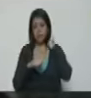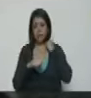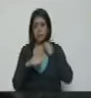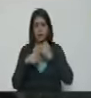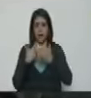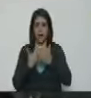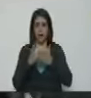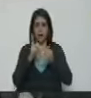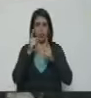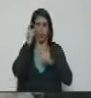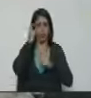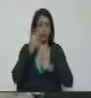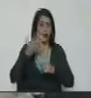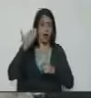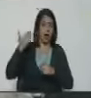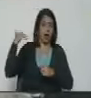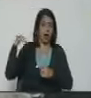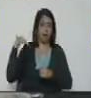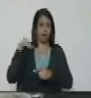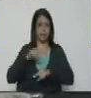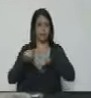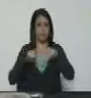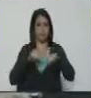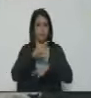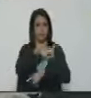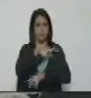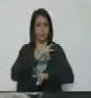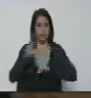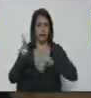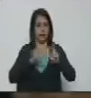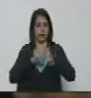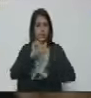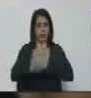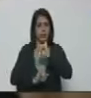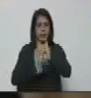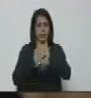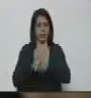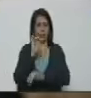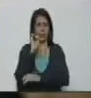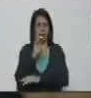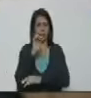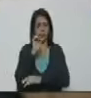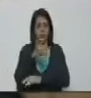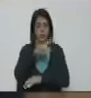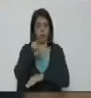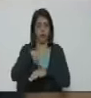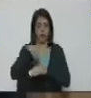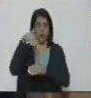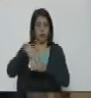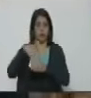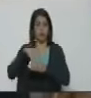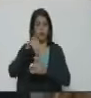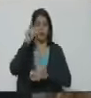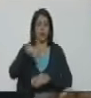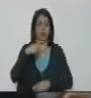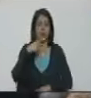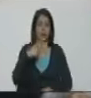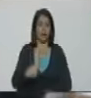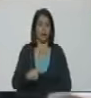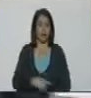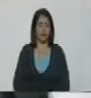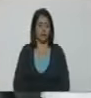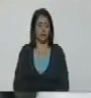hace unos días estuvo en la Dirección de Relaciones Internacionales del Consejo Nacional Electoral y